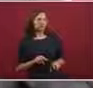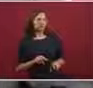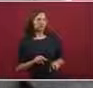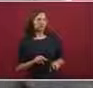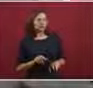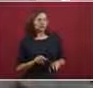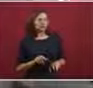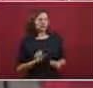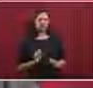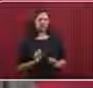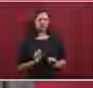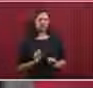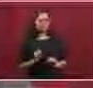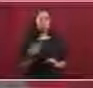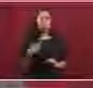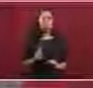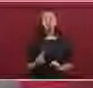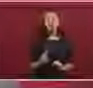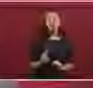Pero si surge